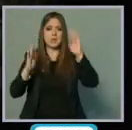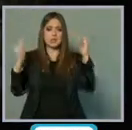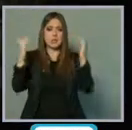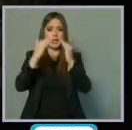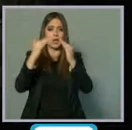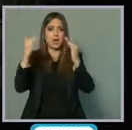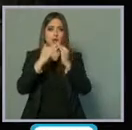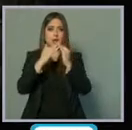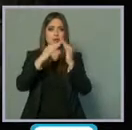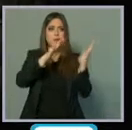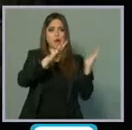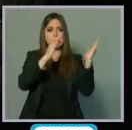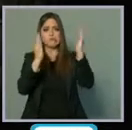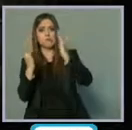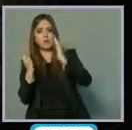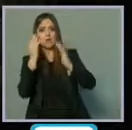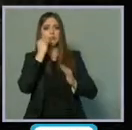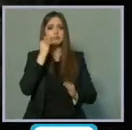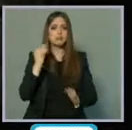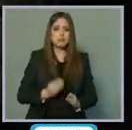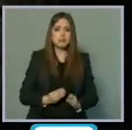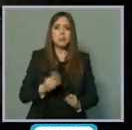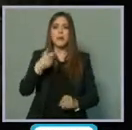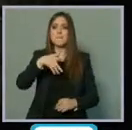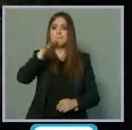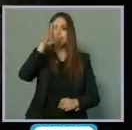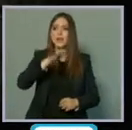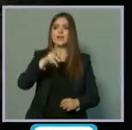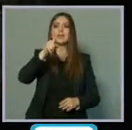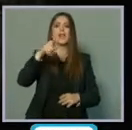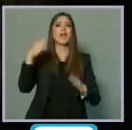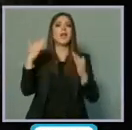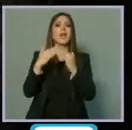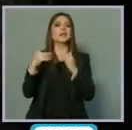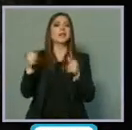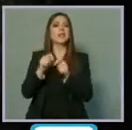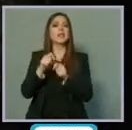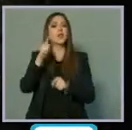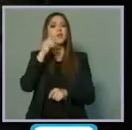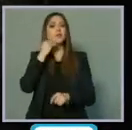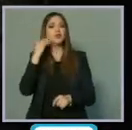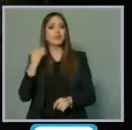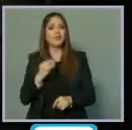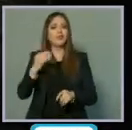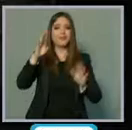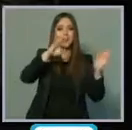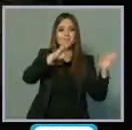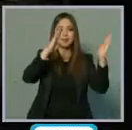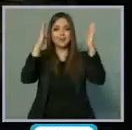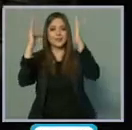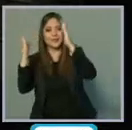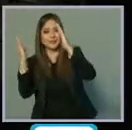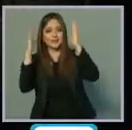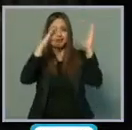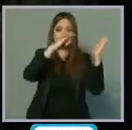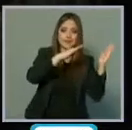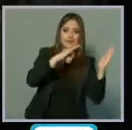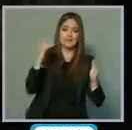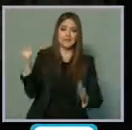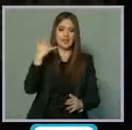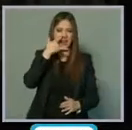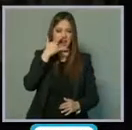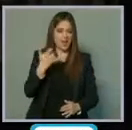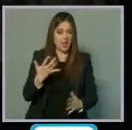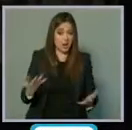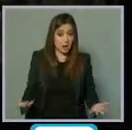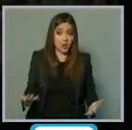está yendo Alegría, de lado. ¿No? La casa del techo de Está Y lo que chueca. es una escenografía muy, ¿De qué declive? muy interesante. Lo